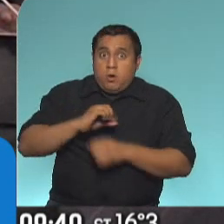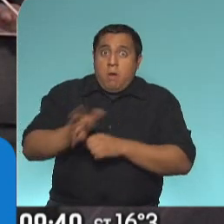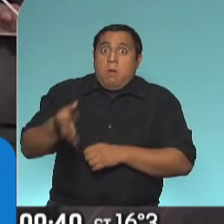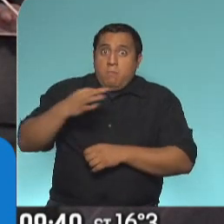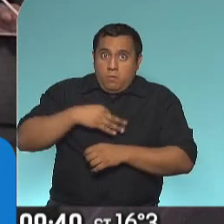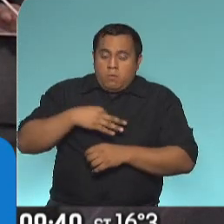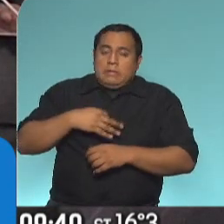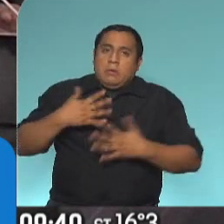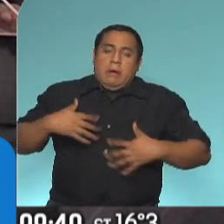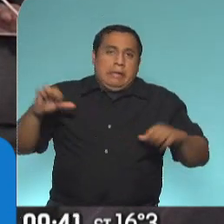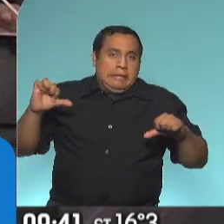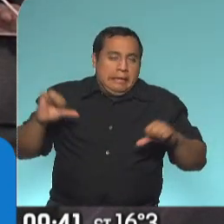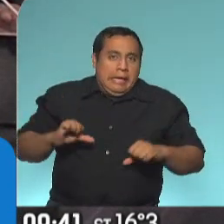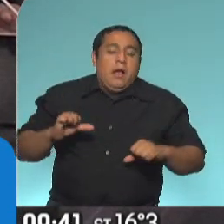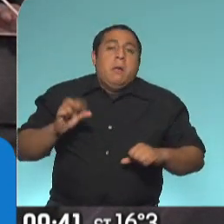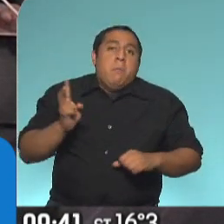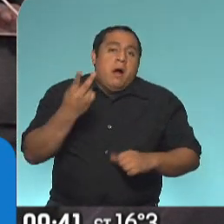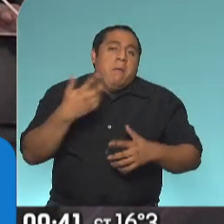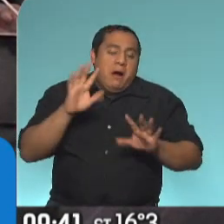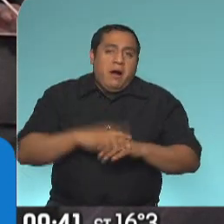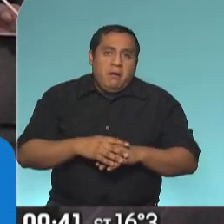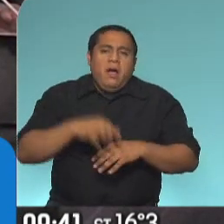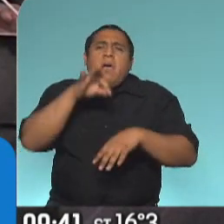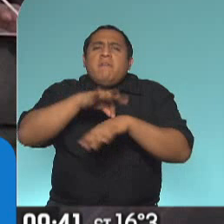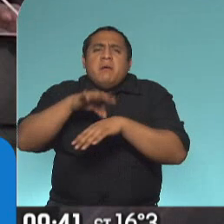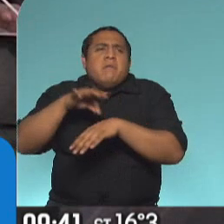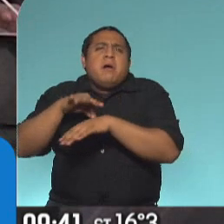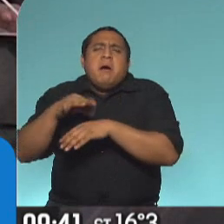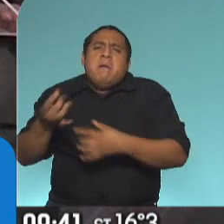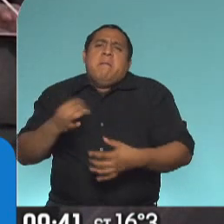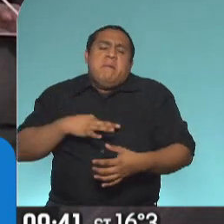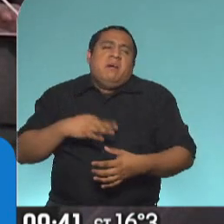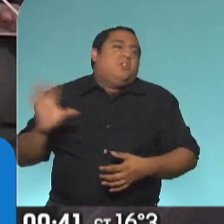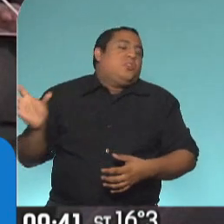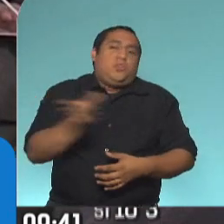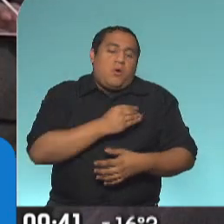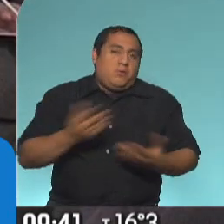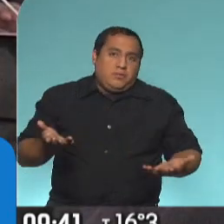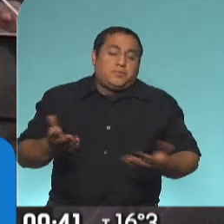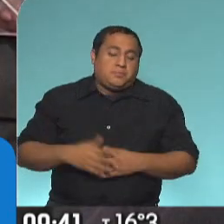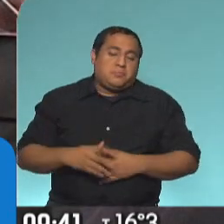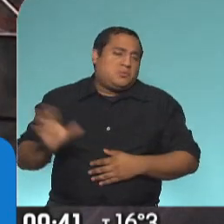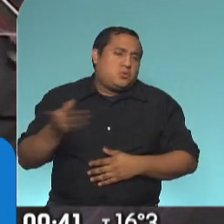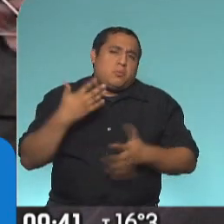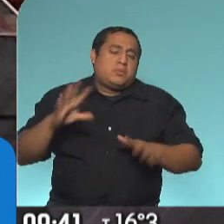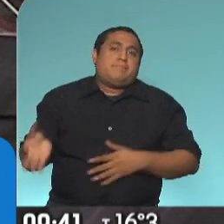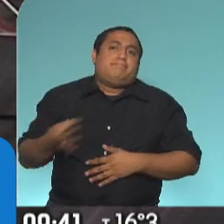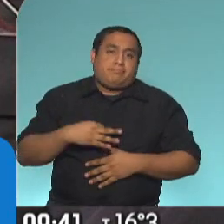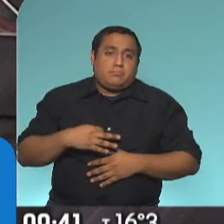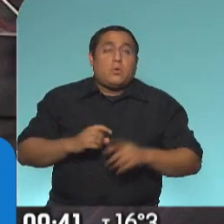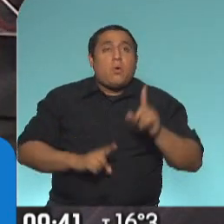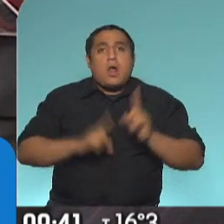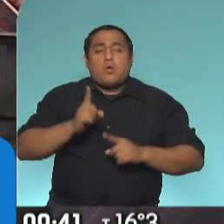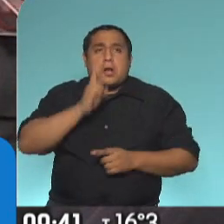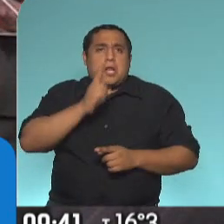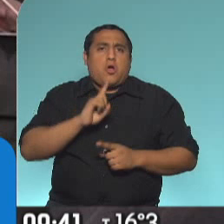salud e incluso fallecer. Podemos enfermarnos todos, los que somos susceptibles al virus, quienes no tenemos